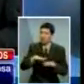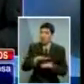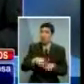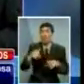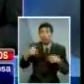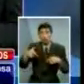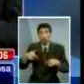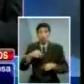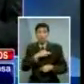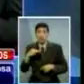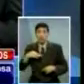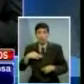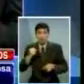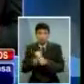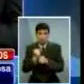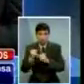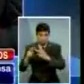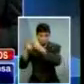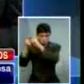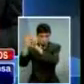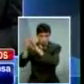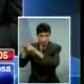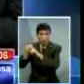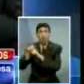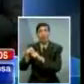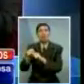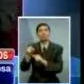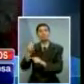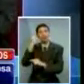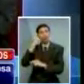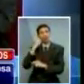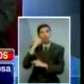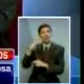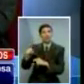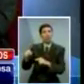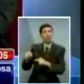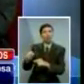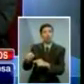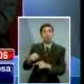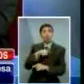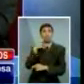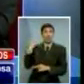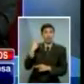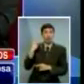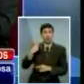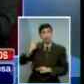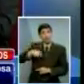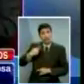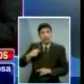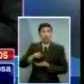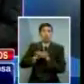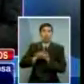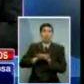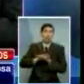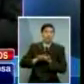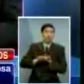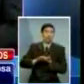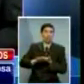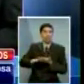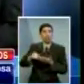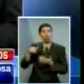de Obras Públicas y yo no creo que sea legítimo decir que al perdedor de la candidatura senatorial de Santiago Poniente, ¿no es